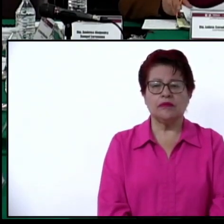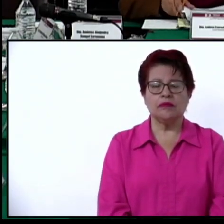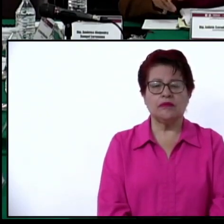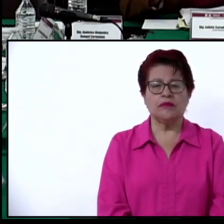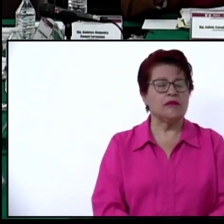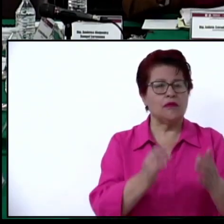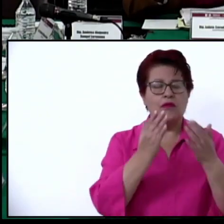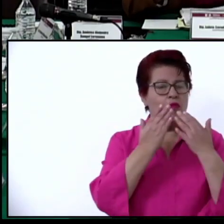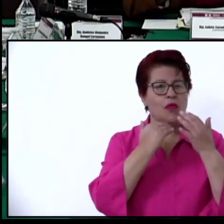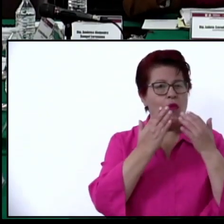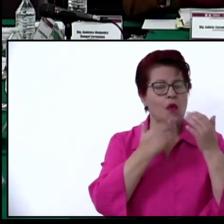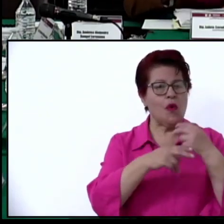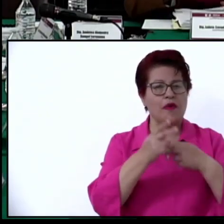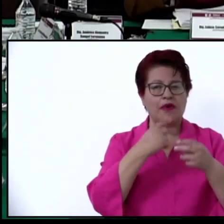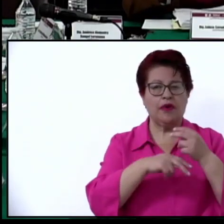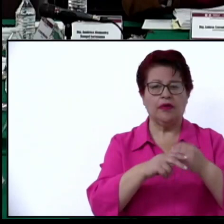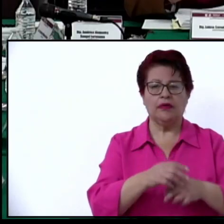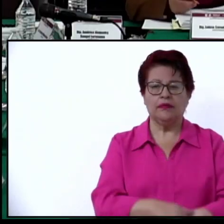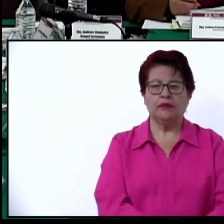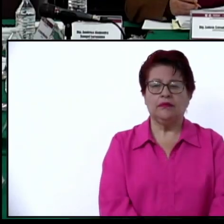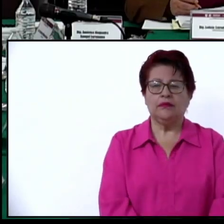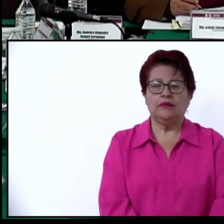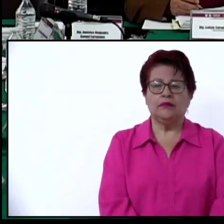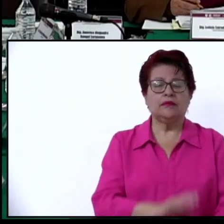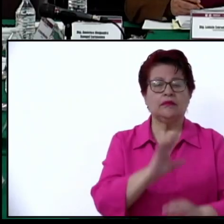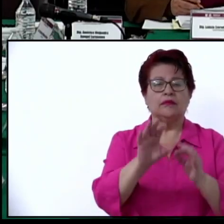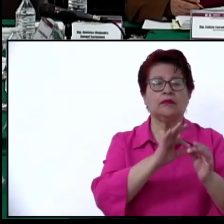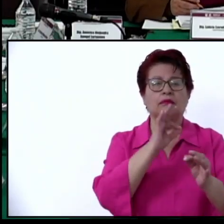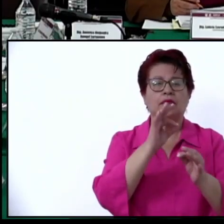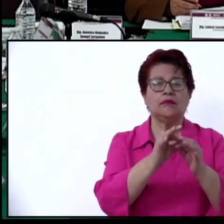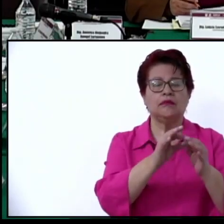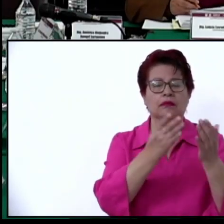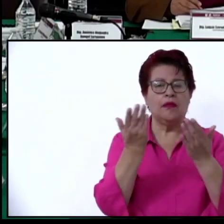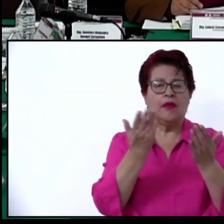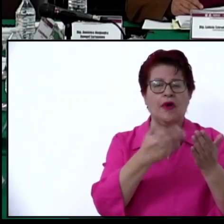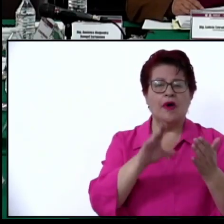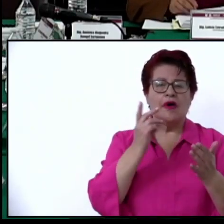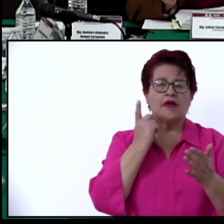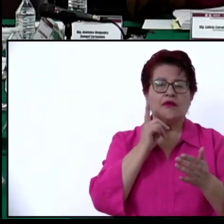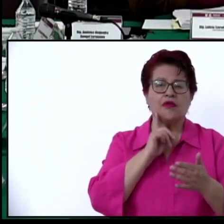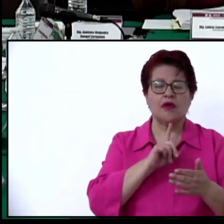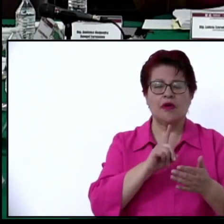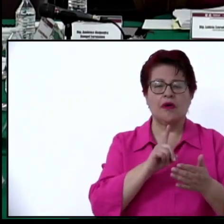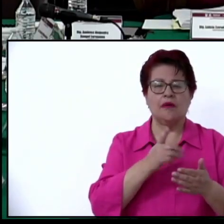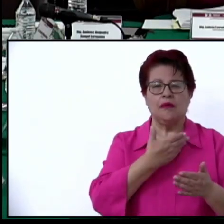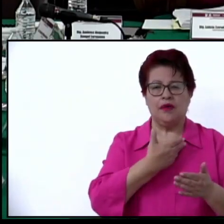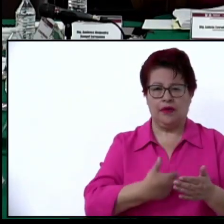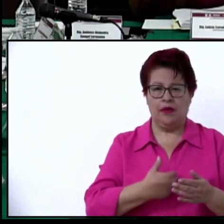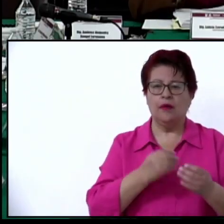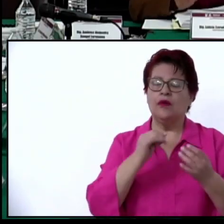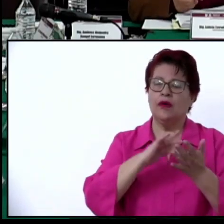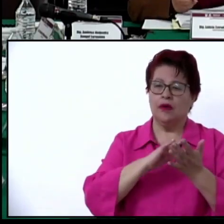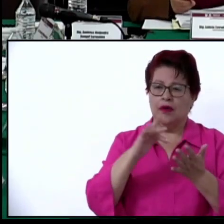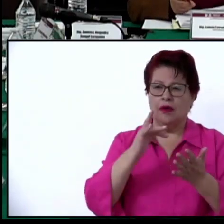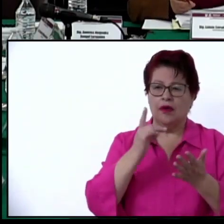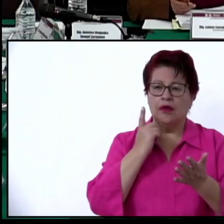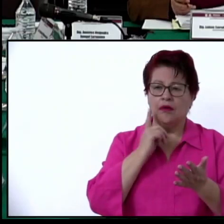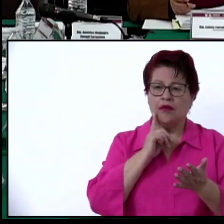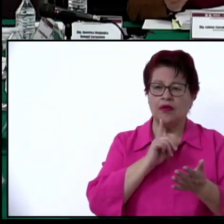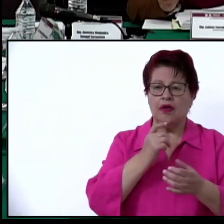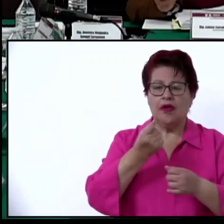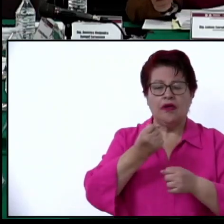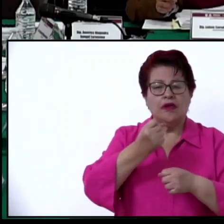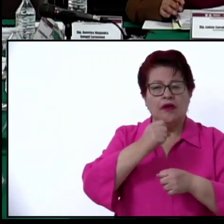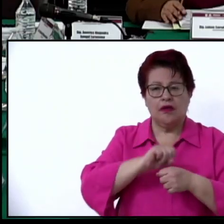no se encuentran todavía. Cumplida su instrucción, diputada presidenta. Muchas gracias, diputada